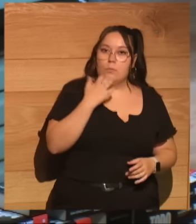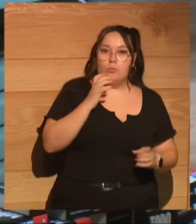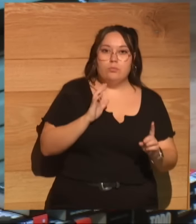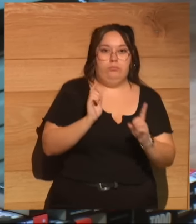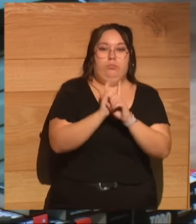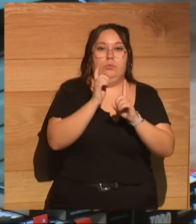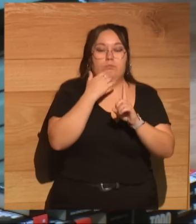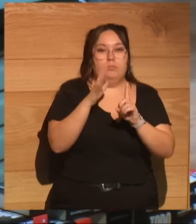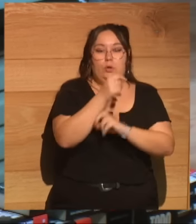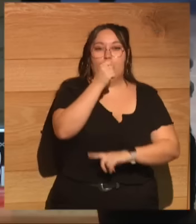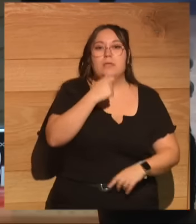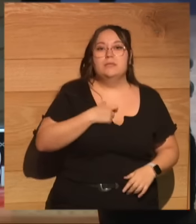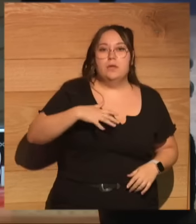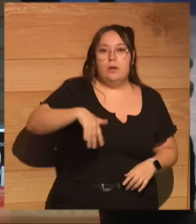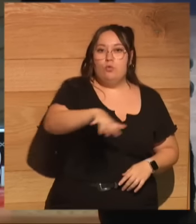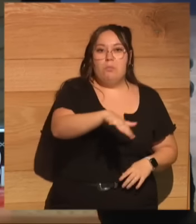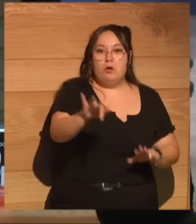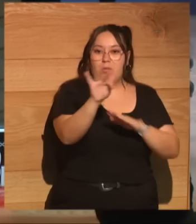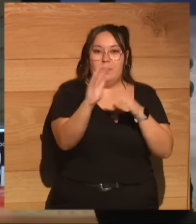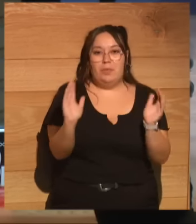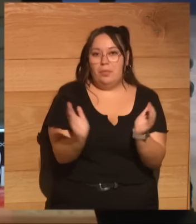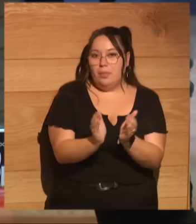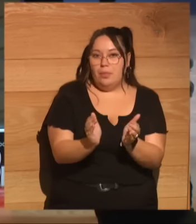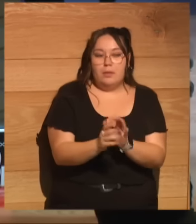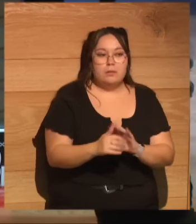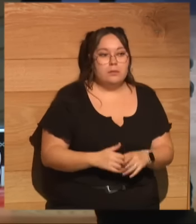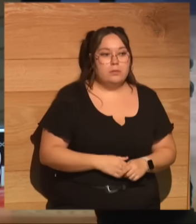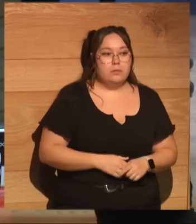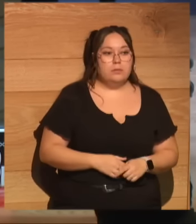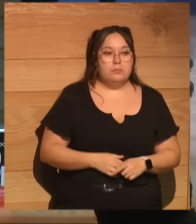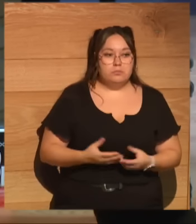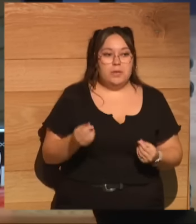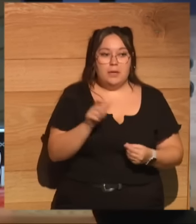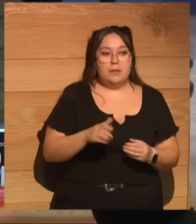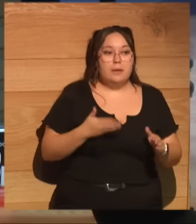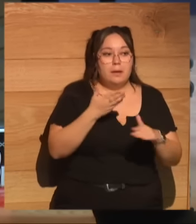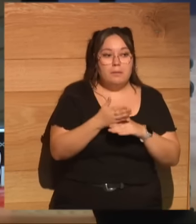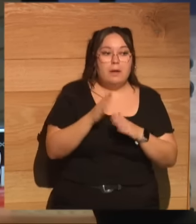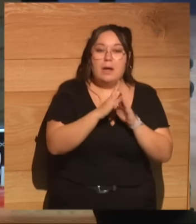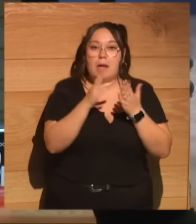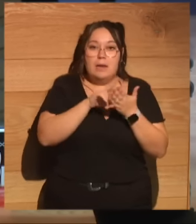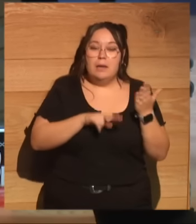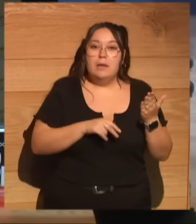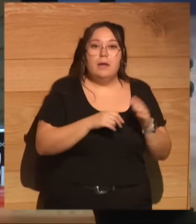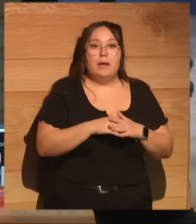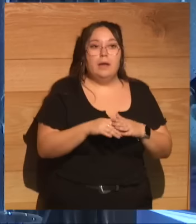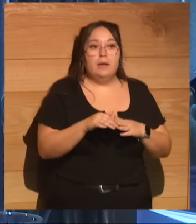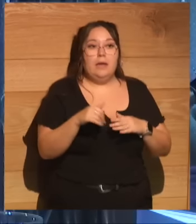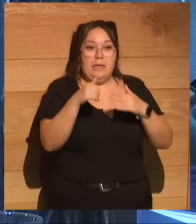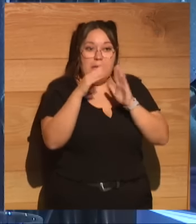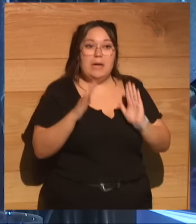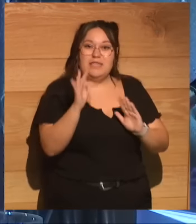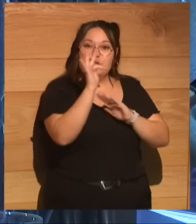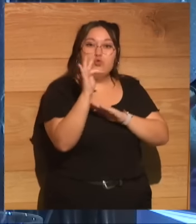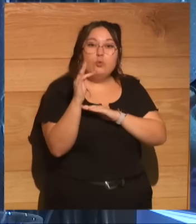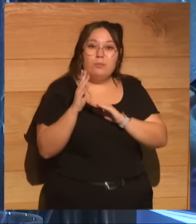mitad de un barrio, hay un pequeño cementerio así. Con una vallita baja, mucha gente va efectivamente a leer. Y está bonito. La gente tiene tumbas en sus casas, eso es